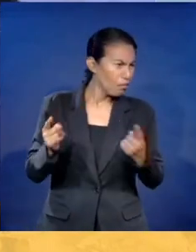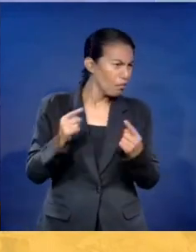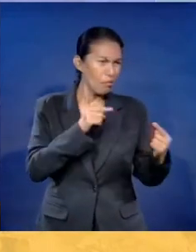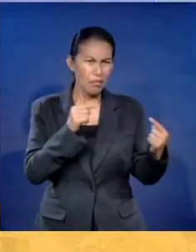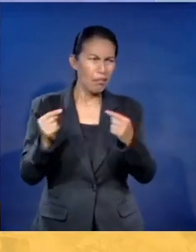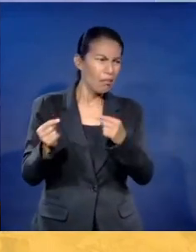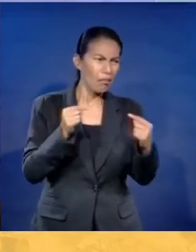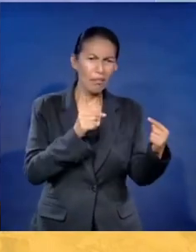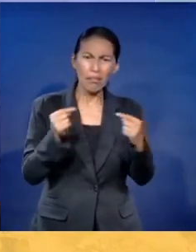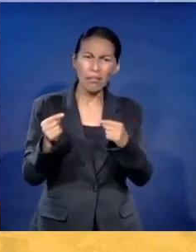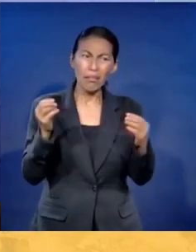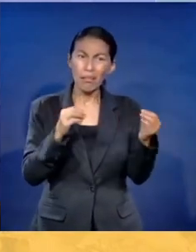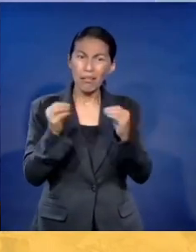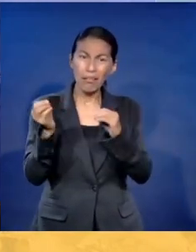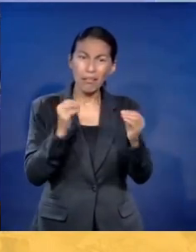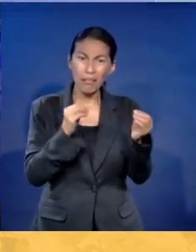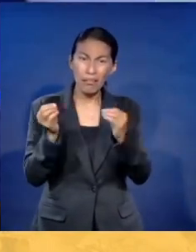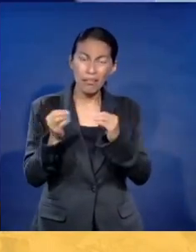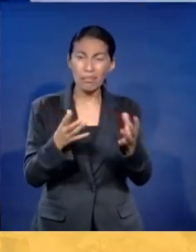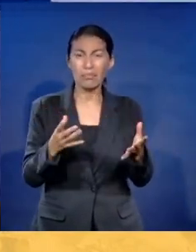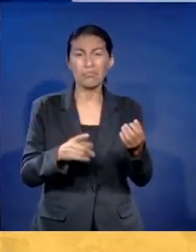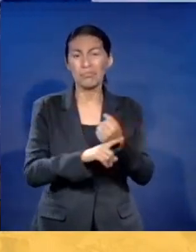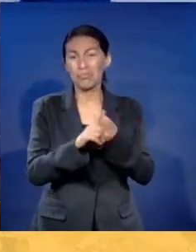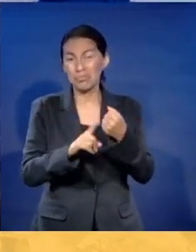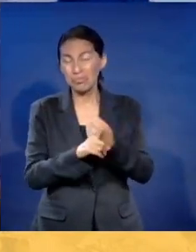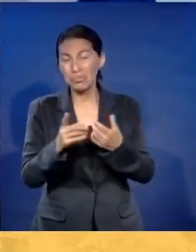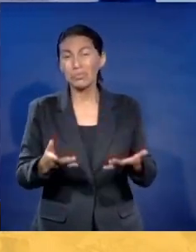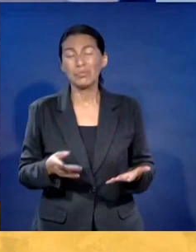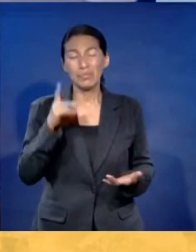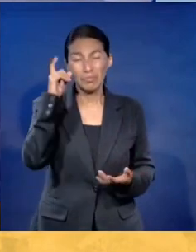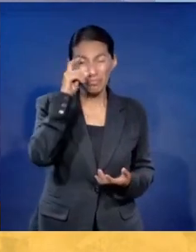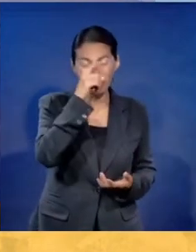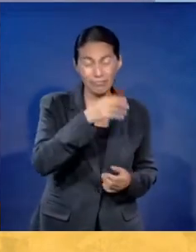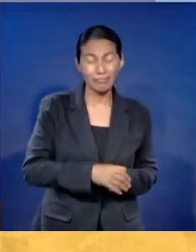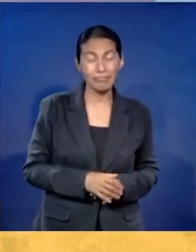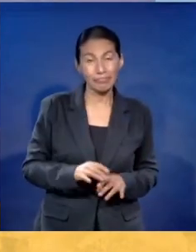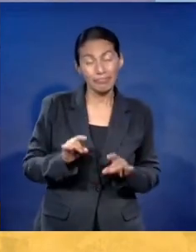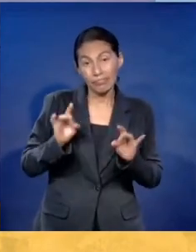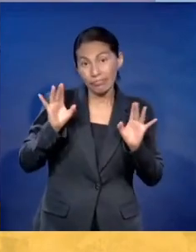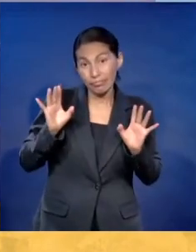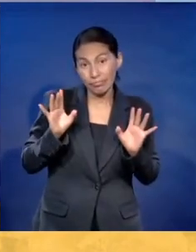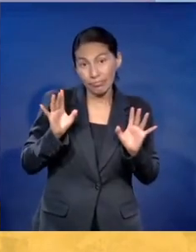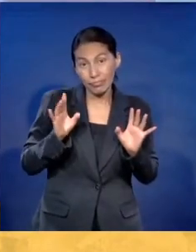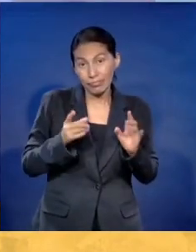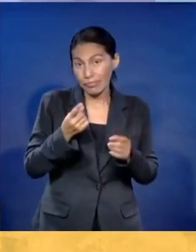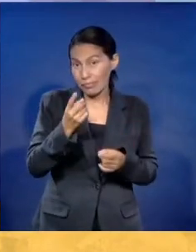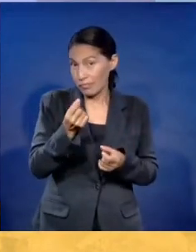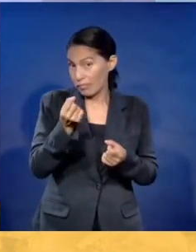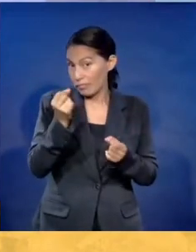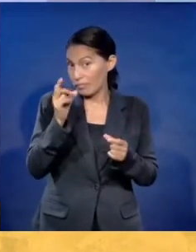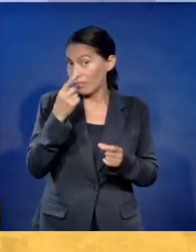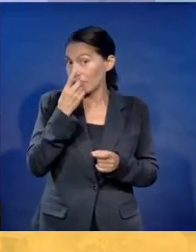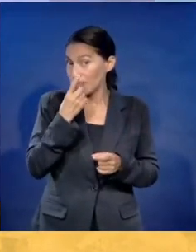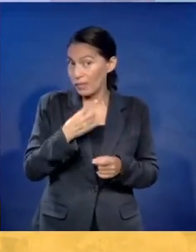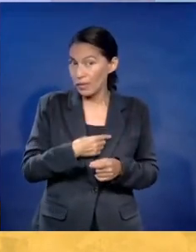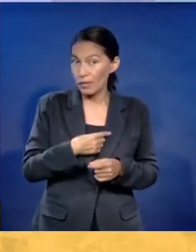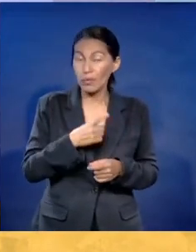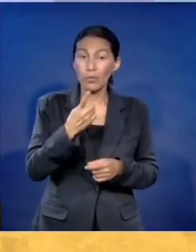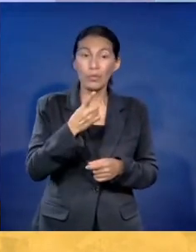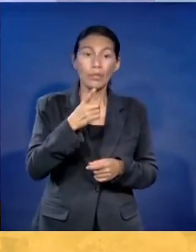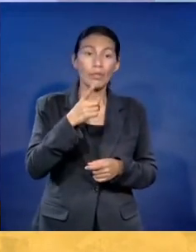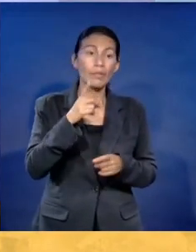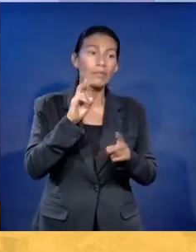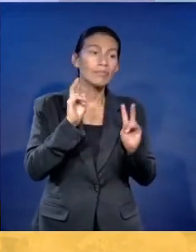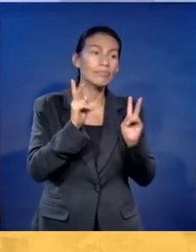se hacen pleitos que nunca terminan un día nada más me contó me dijo pastor Todo cambió cuando una vecina experimentada me dijo